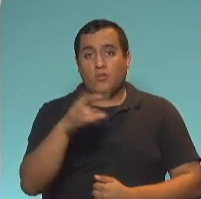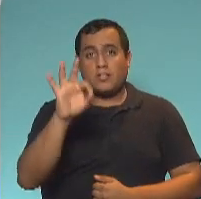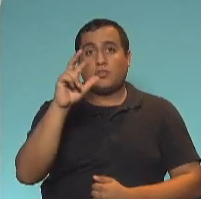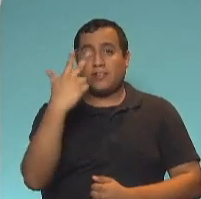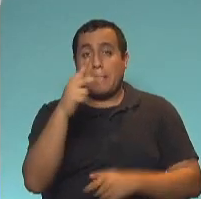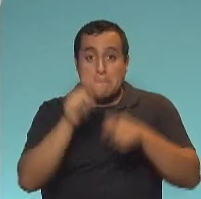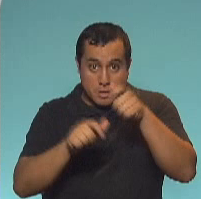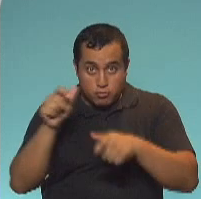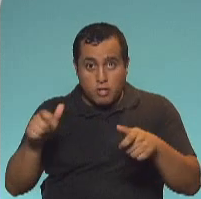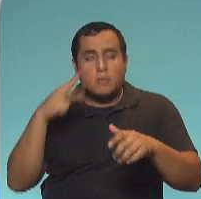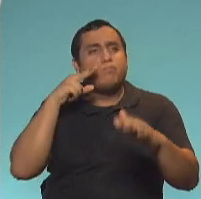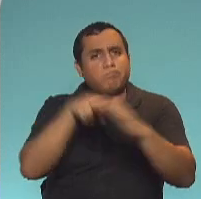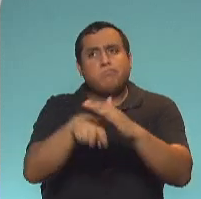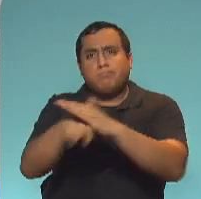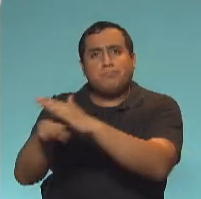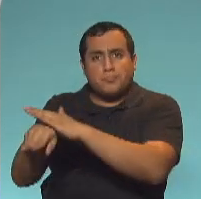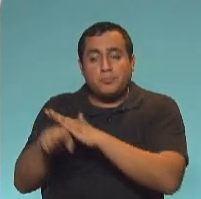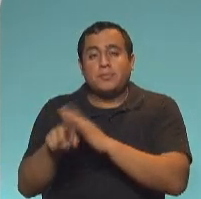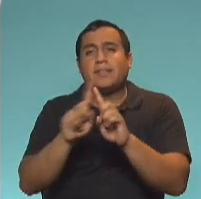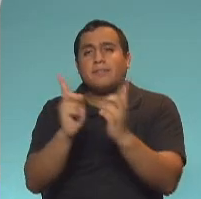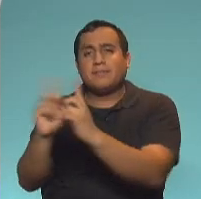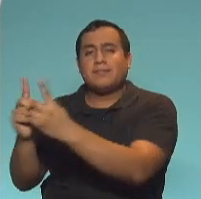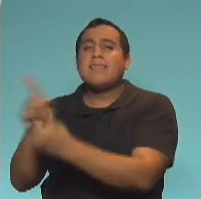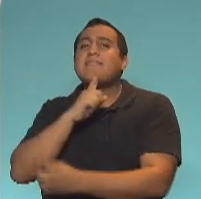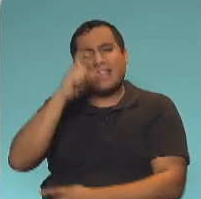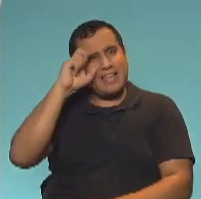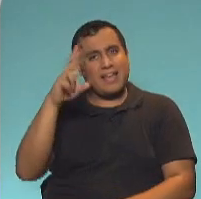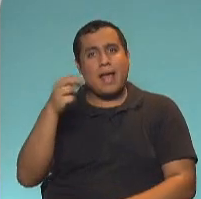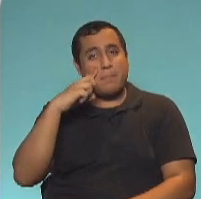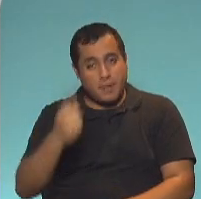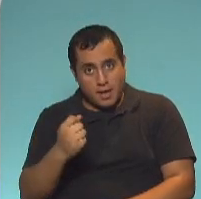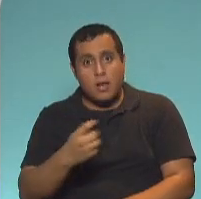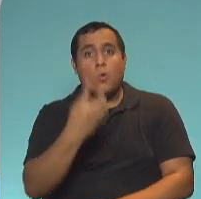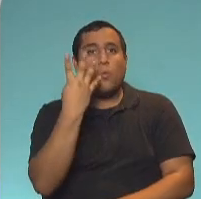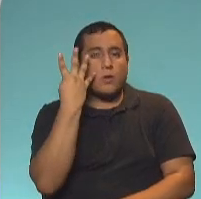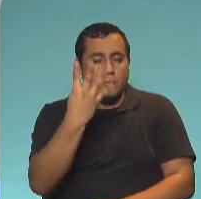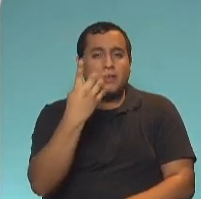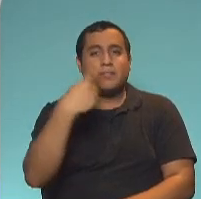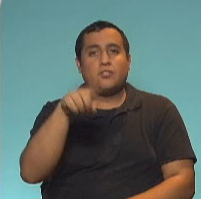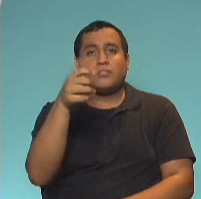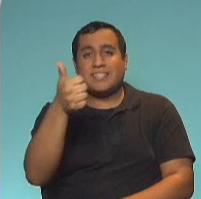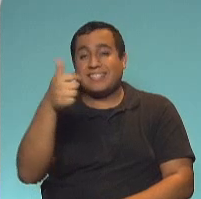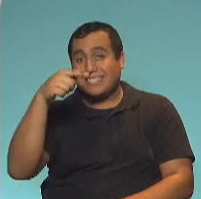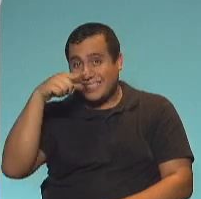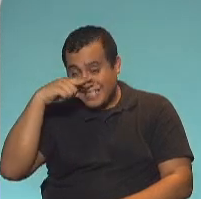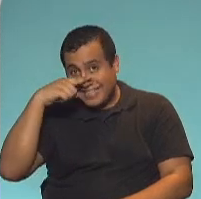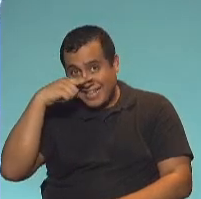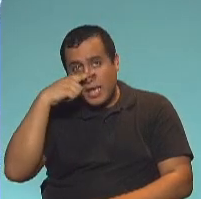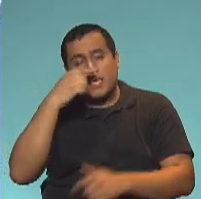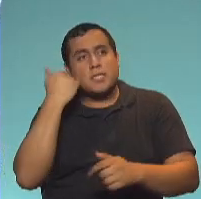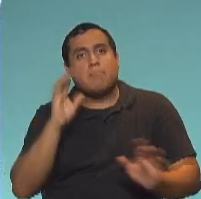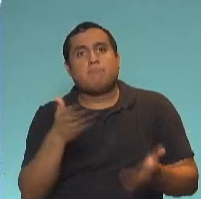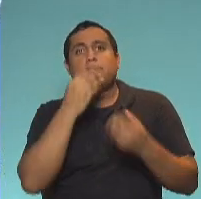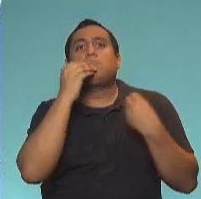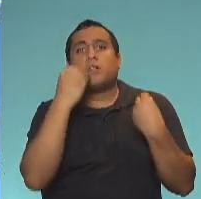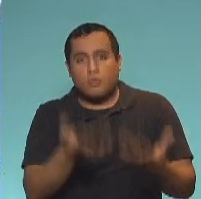personas internadas en unidades de cuidados intensivos 4 mil 167 personas recuperadas de alta